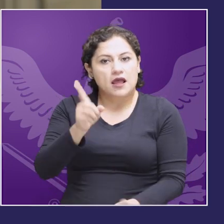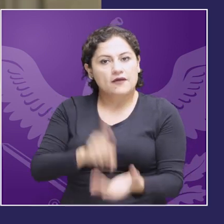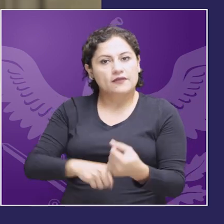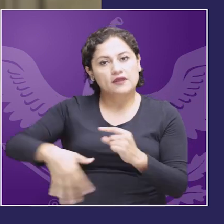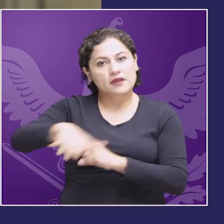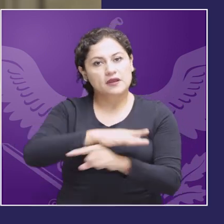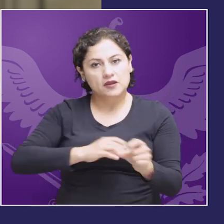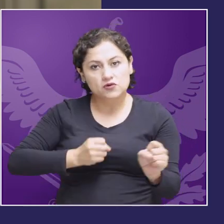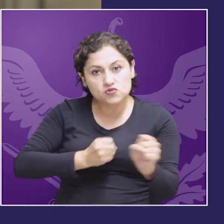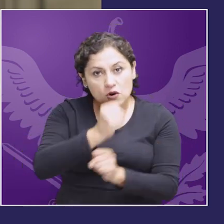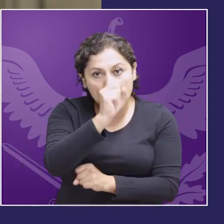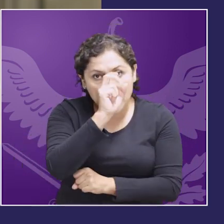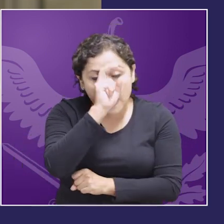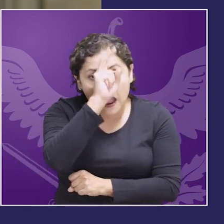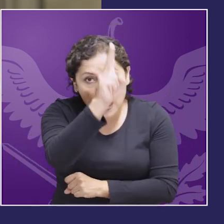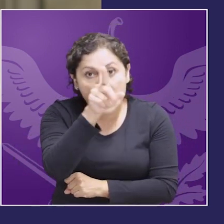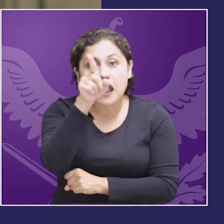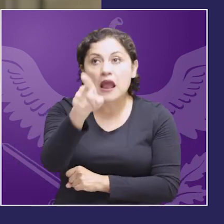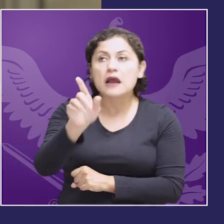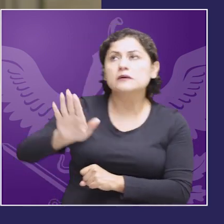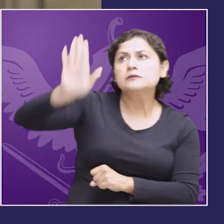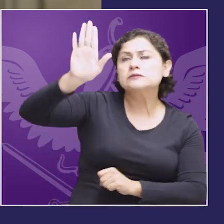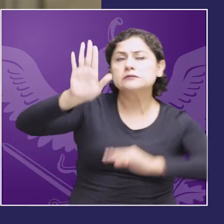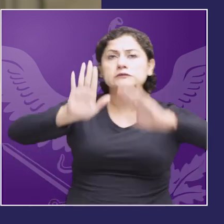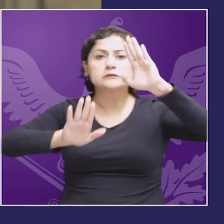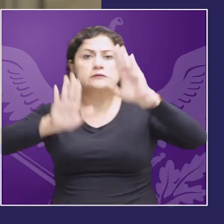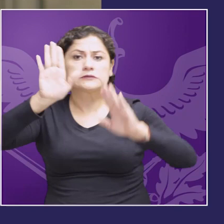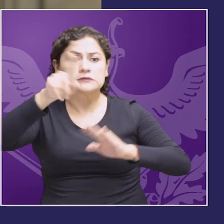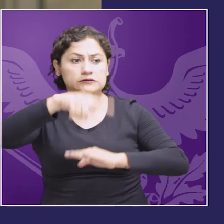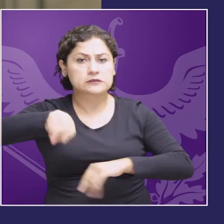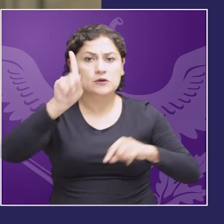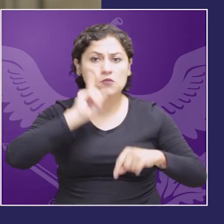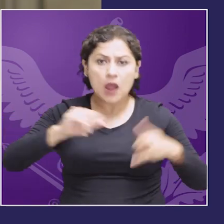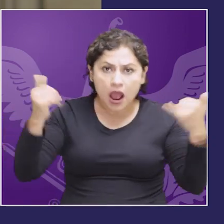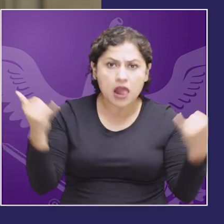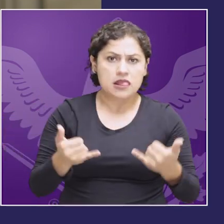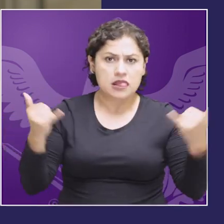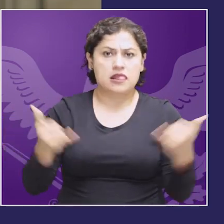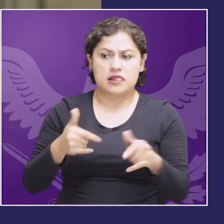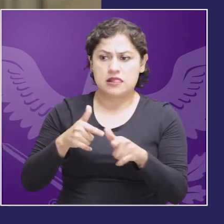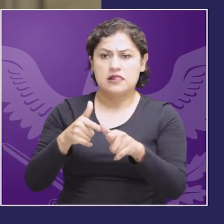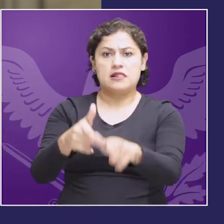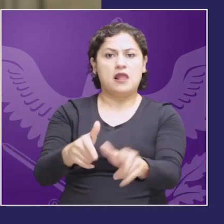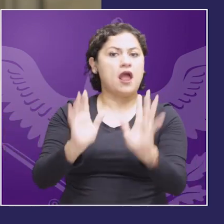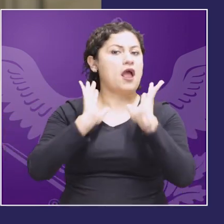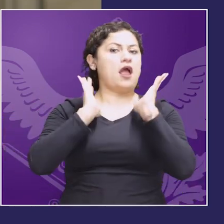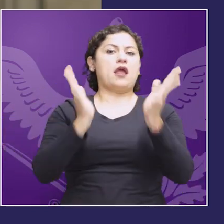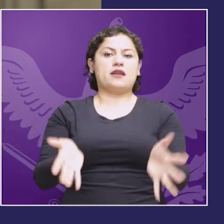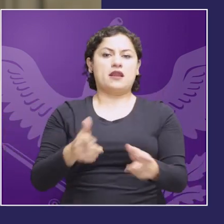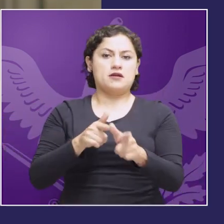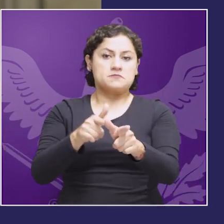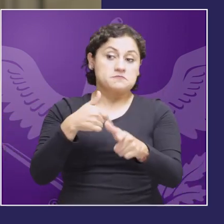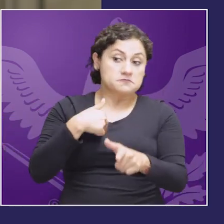esas redes que empezaron a funcionar en ese momento llegaron para quedarse, por lo menos esa es